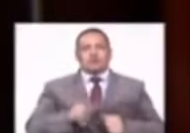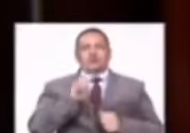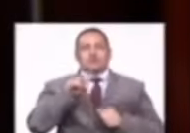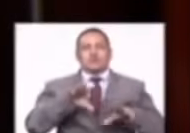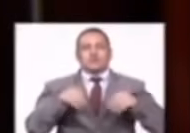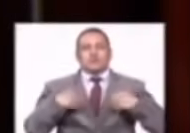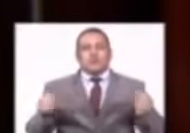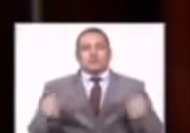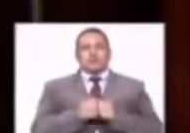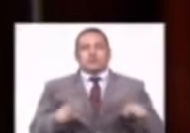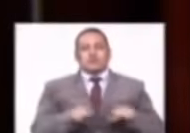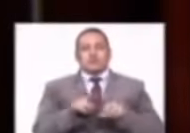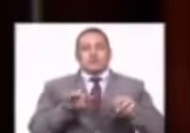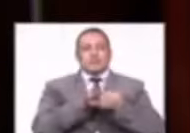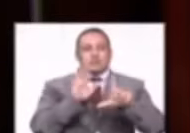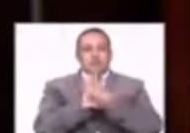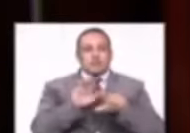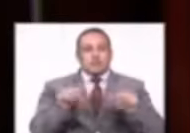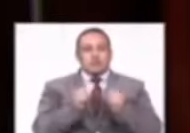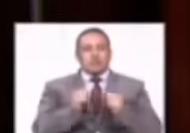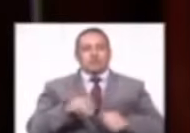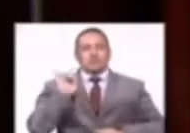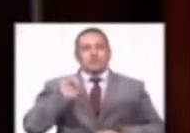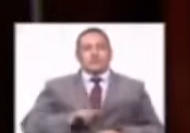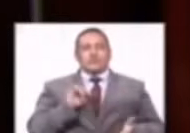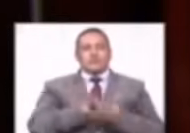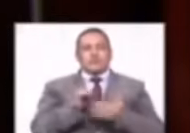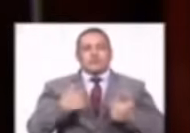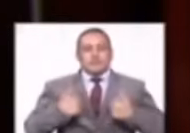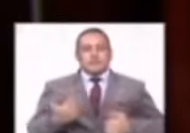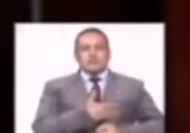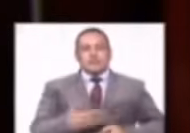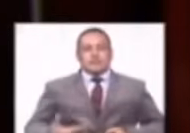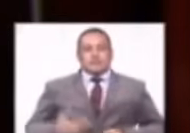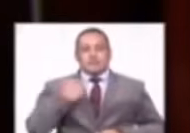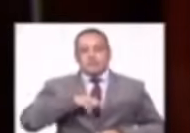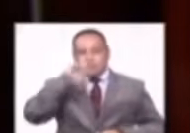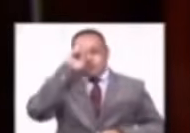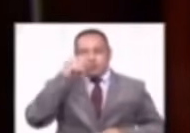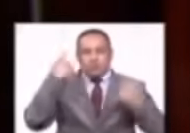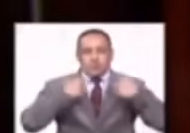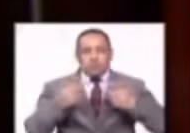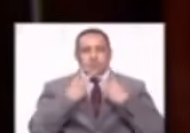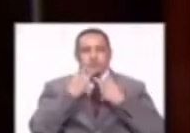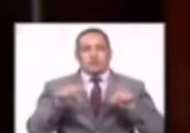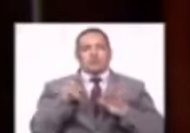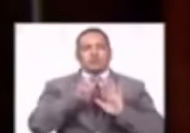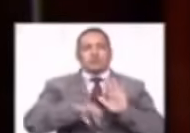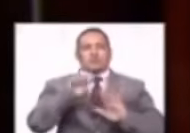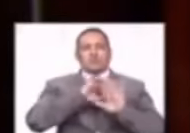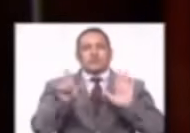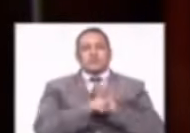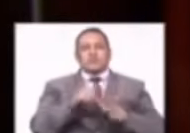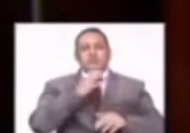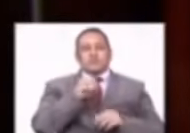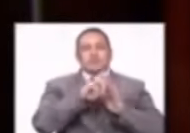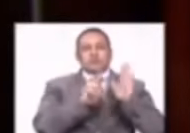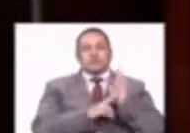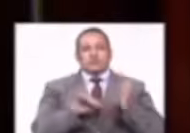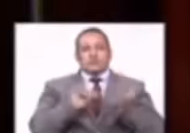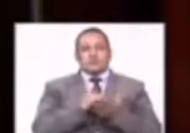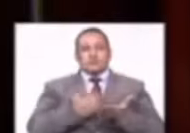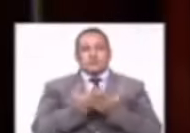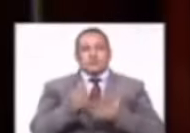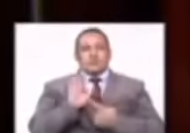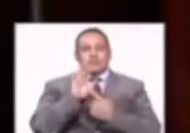Someter los decretos legislativos y los decretos de urgencia que dicte el presidente de la República, así como los proyectos de ley, decretos y resoluciones que dispone la